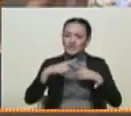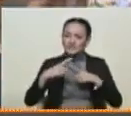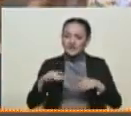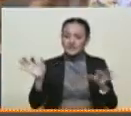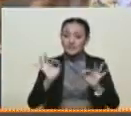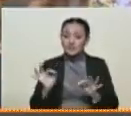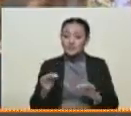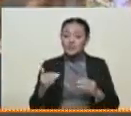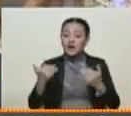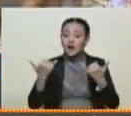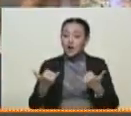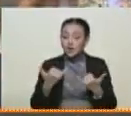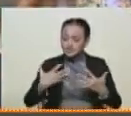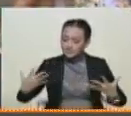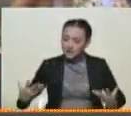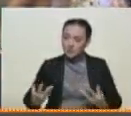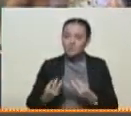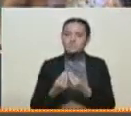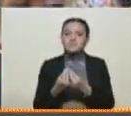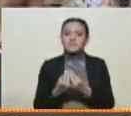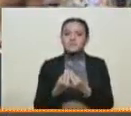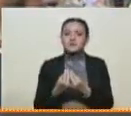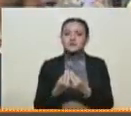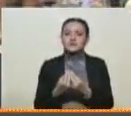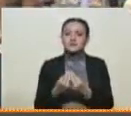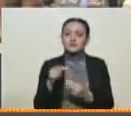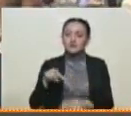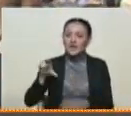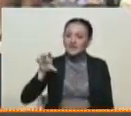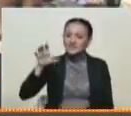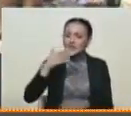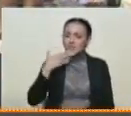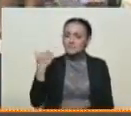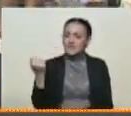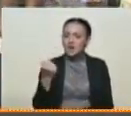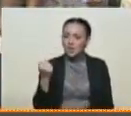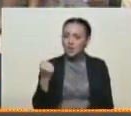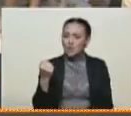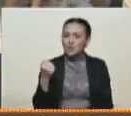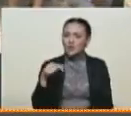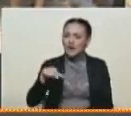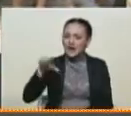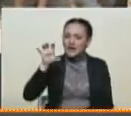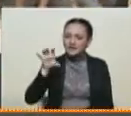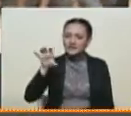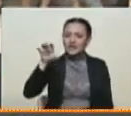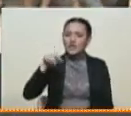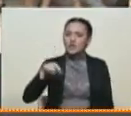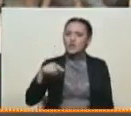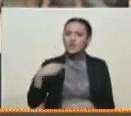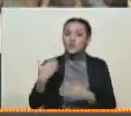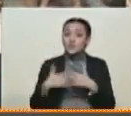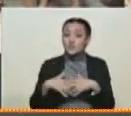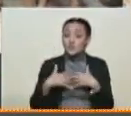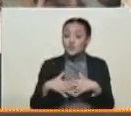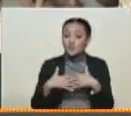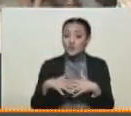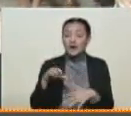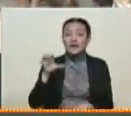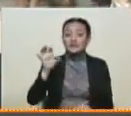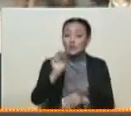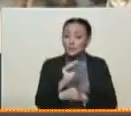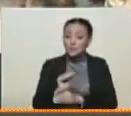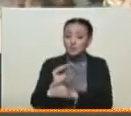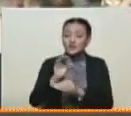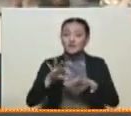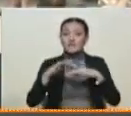hoy vengo a pedirles que me acompañen a construir un Estado más seguro, a construir un Estado productivo, a construir un Estado que proteja a